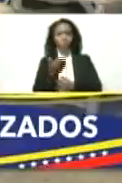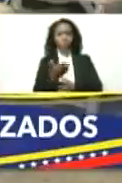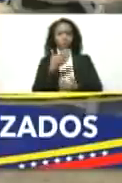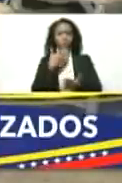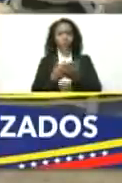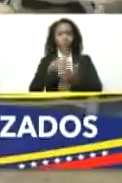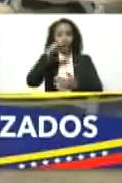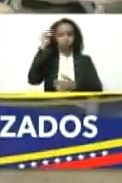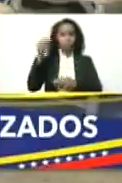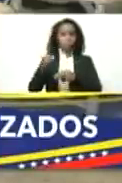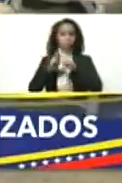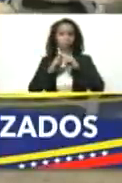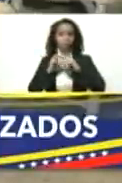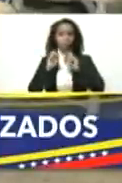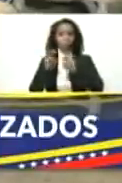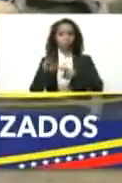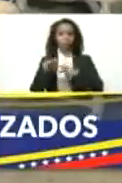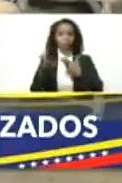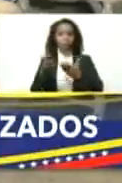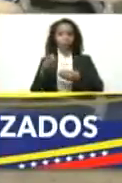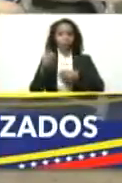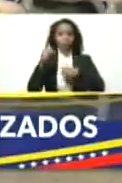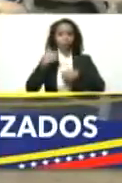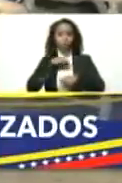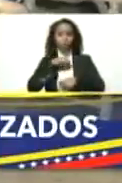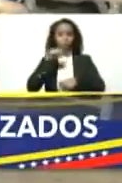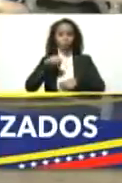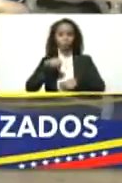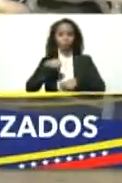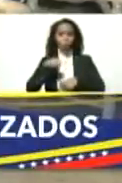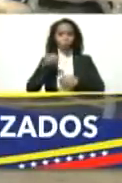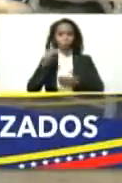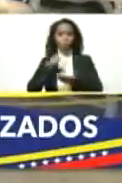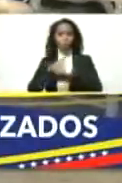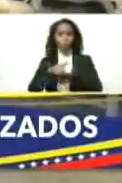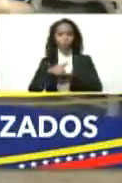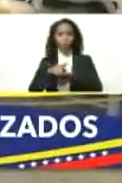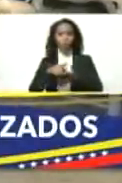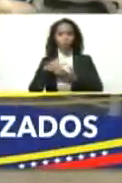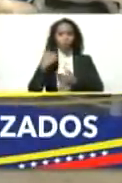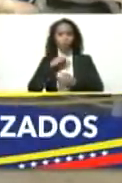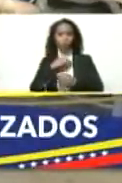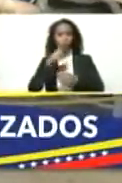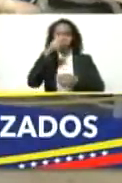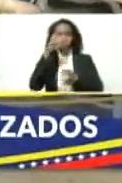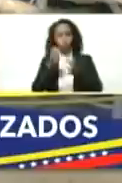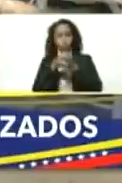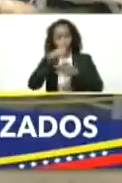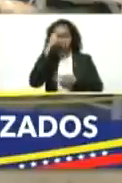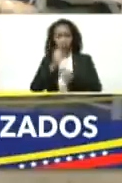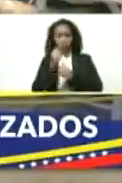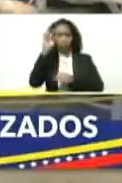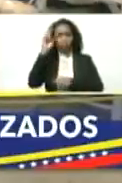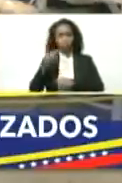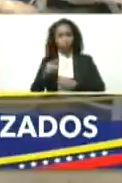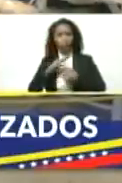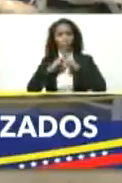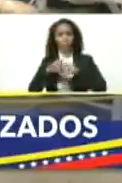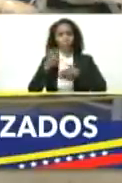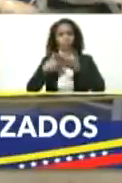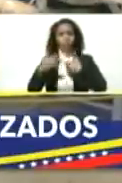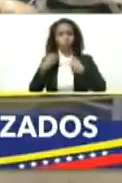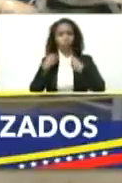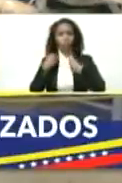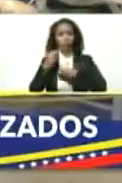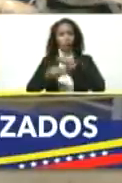por prestarnos esta oportunidad de estar hoy aquí. Cuenta con nosotros, con un grupo de trabajadores que día a día prestan este servicio para